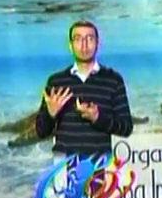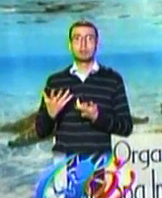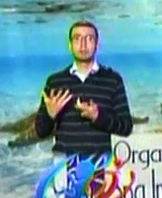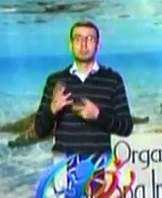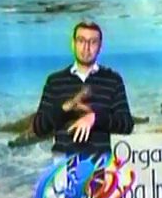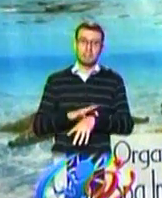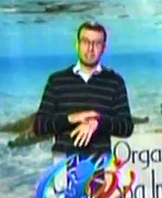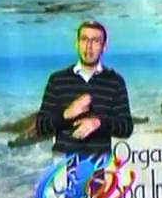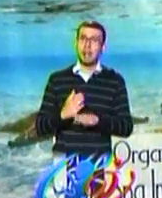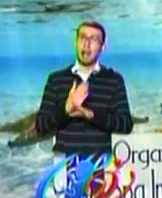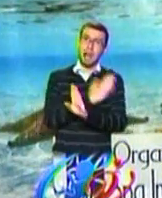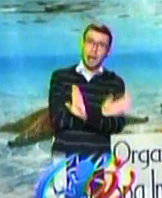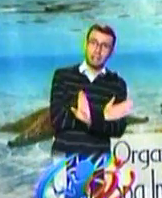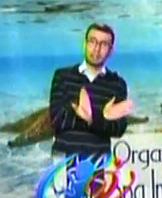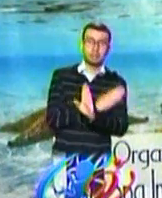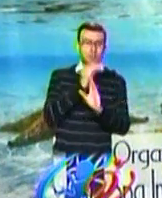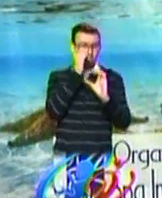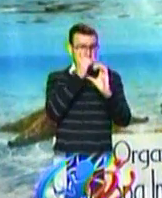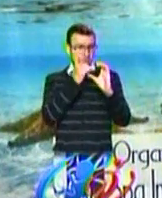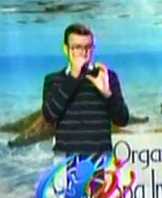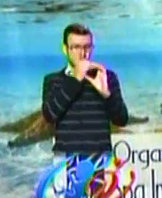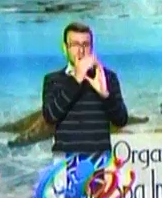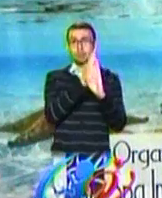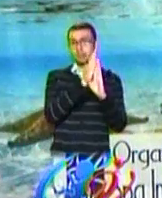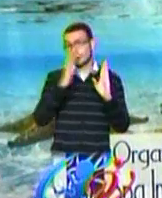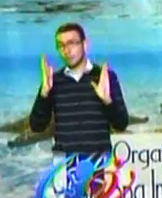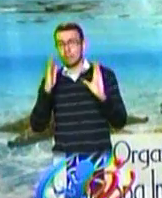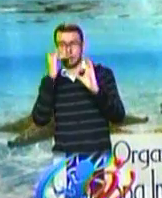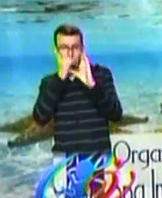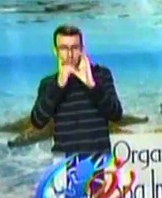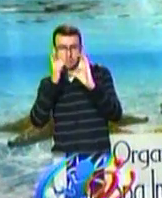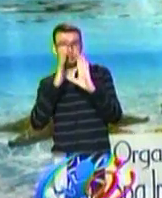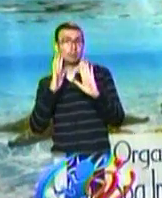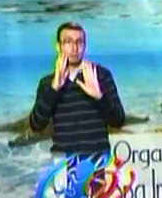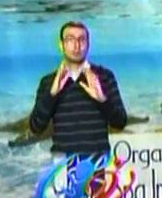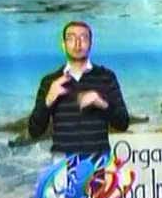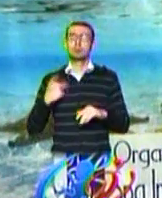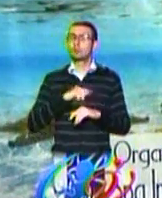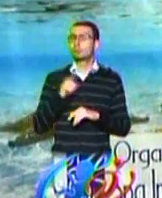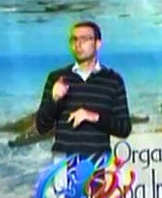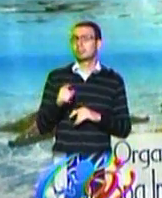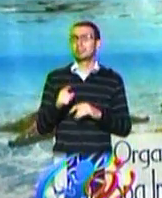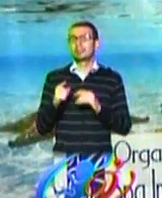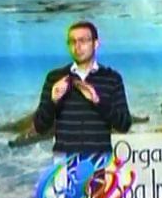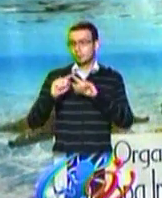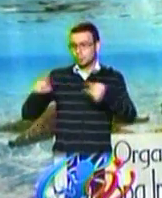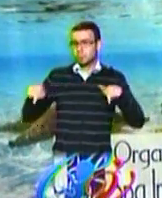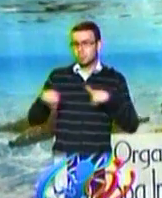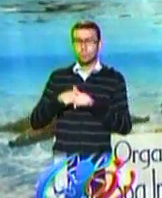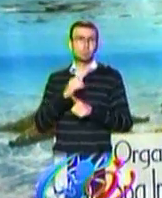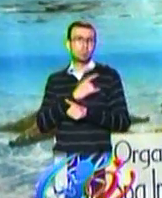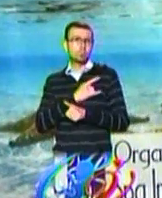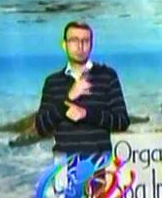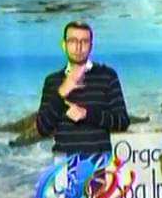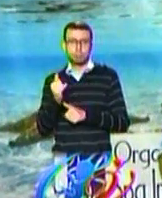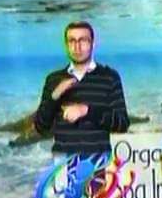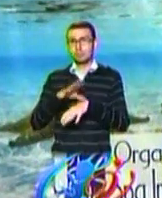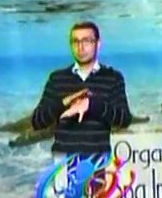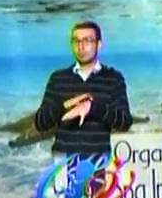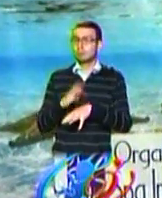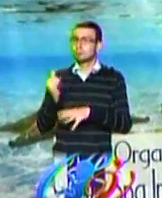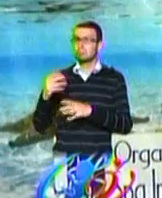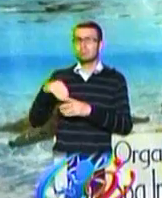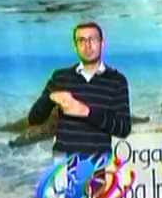del microscopio. Porque nosotros en nuestras facultades hemos sido, dentro